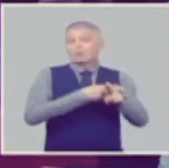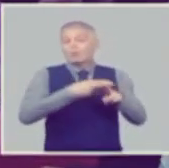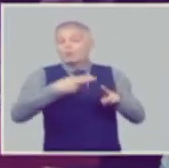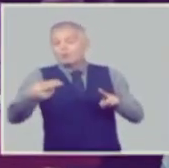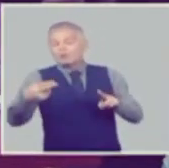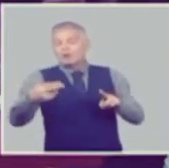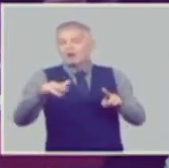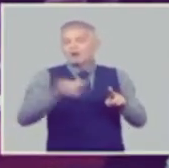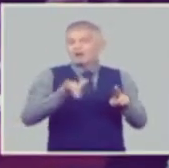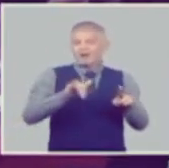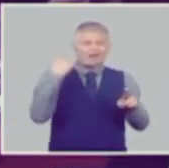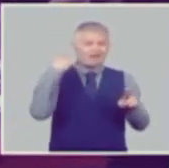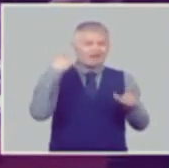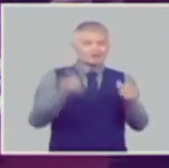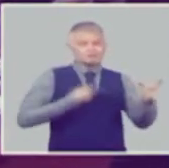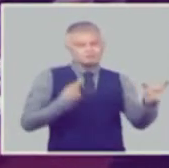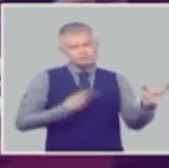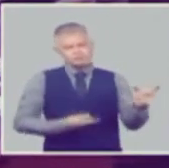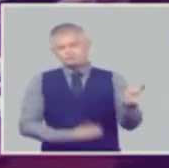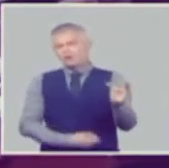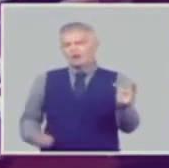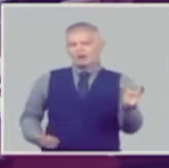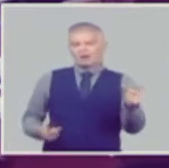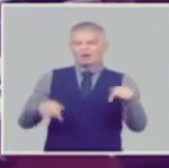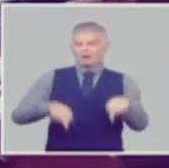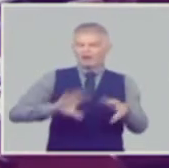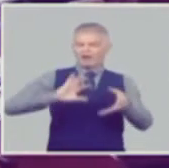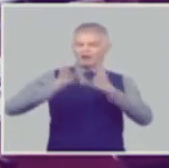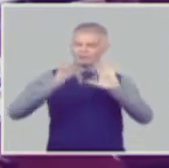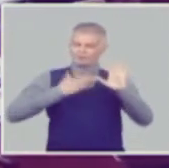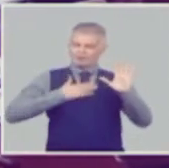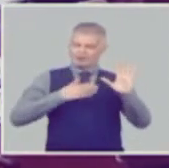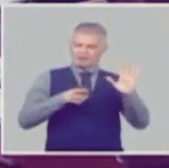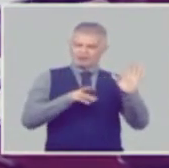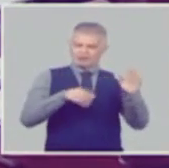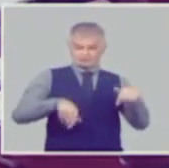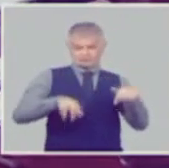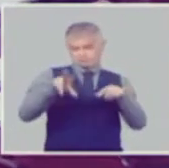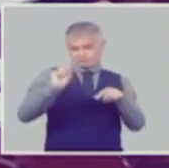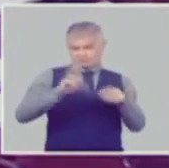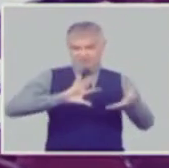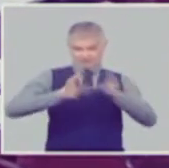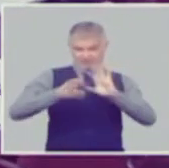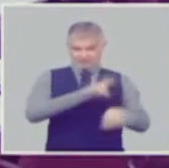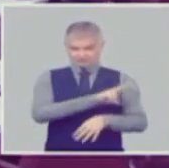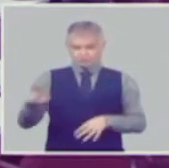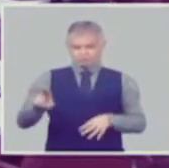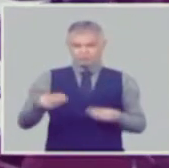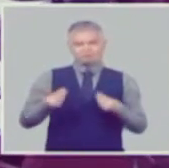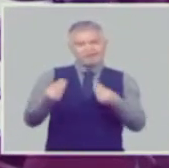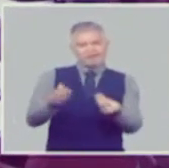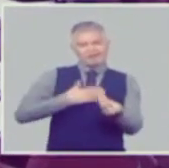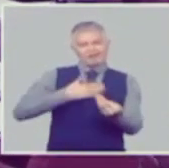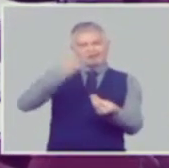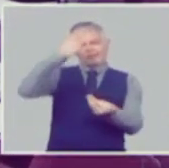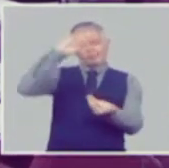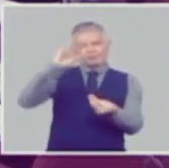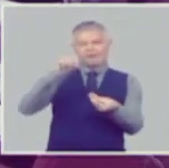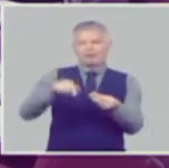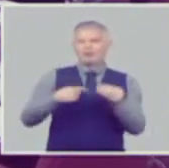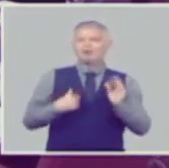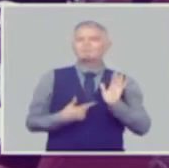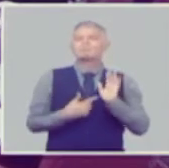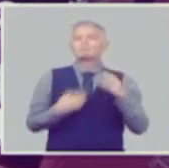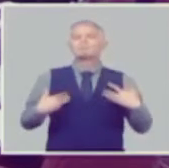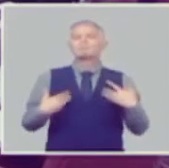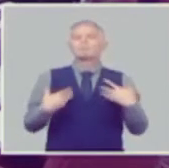resistencia, la obra educacional y el modelo de desarrollo humano que la revolución escogió para sus hijos, nos pusieron en el enfrentamiento